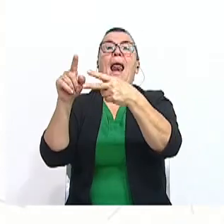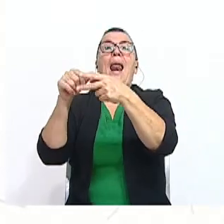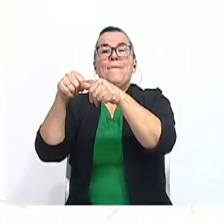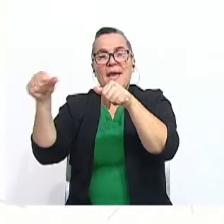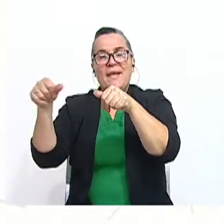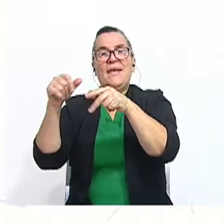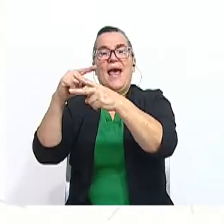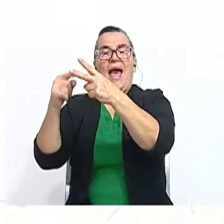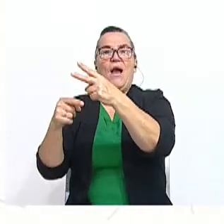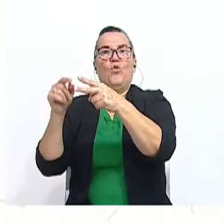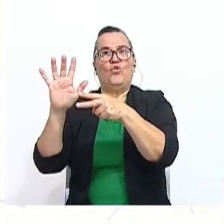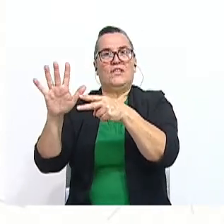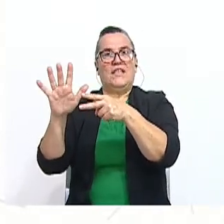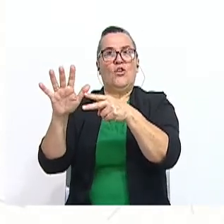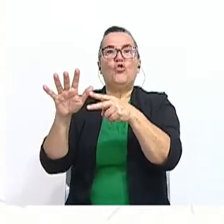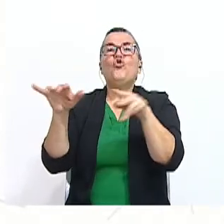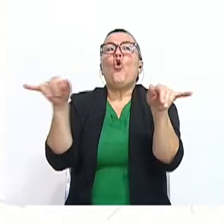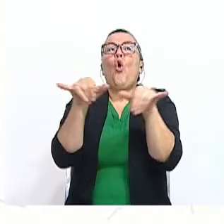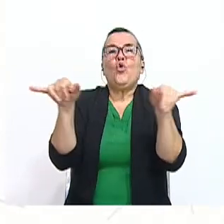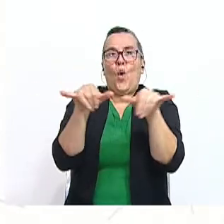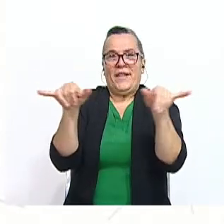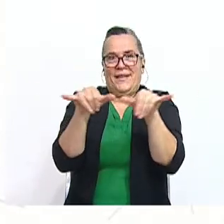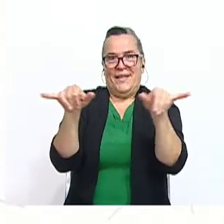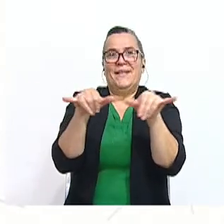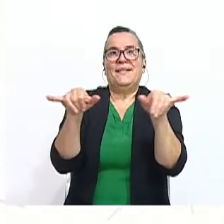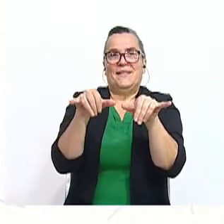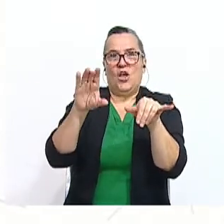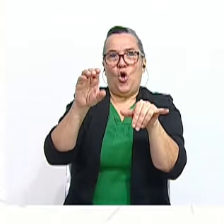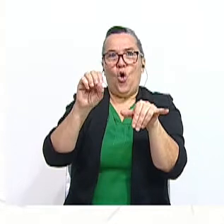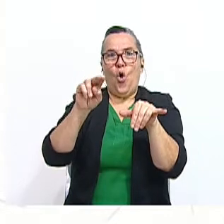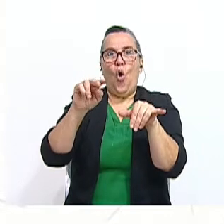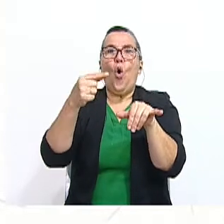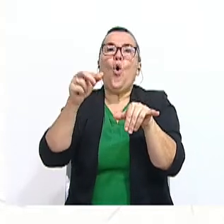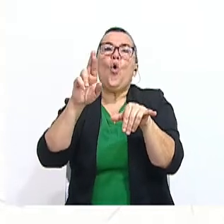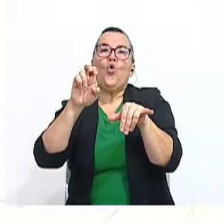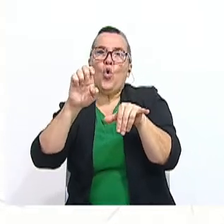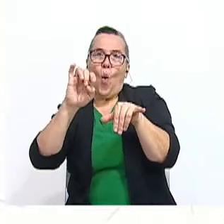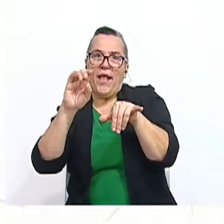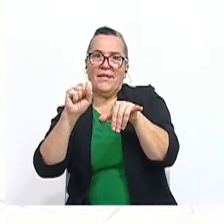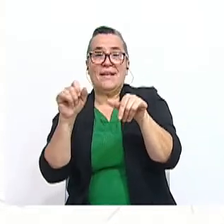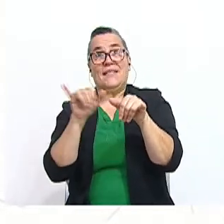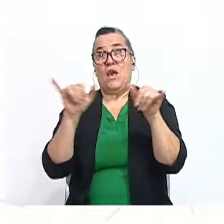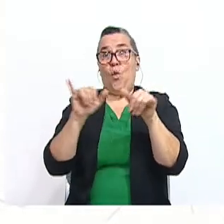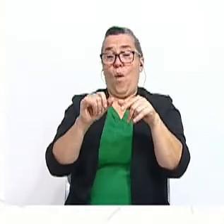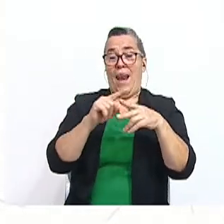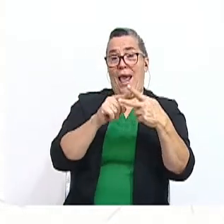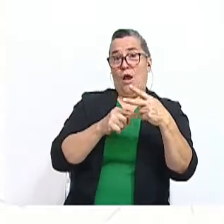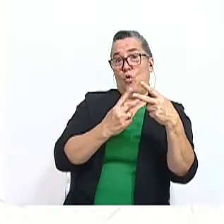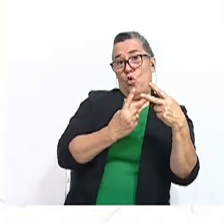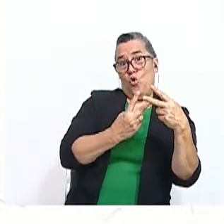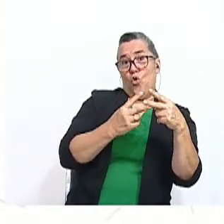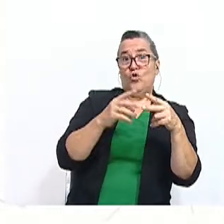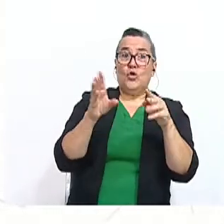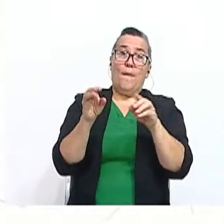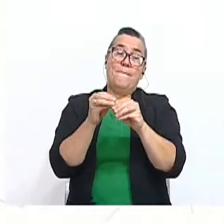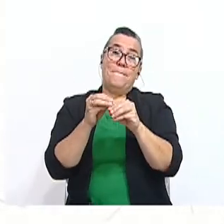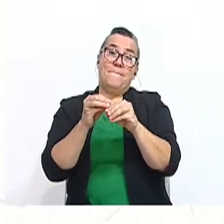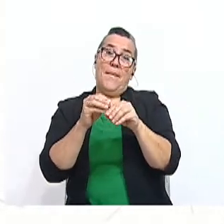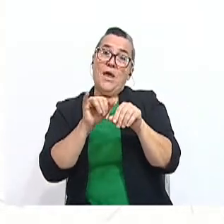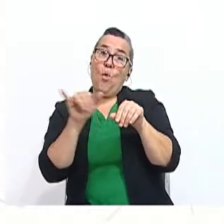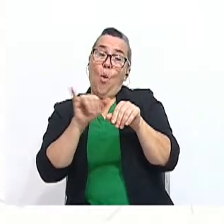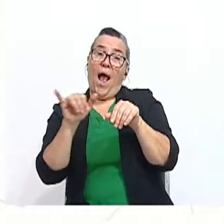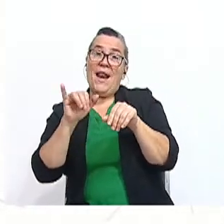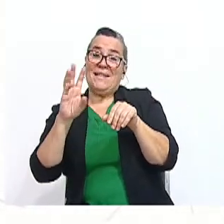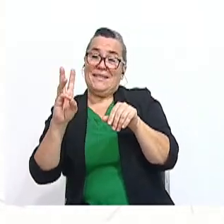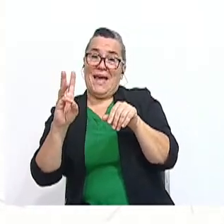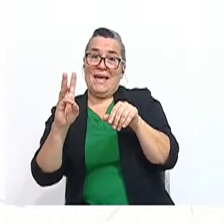ángulo 5, por eso podemos asegurar que estos ángulos eran congruentes. Pasa lo mismo con la medida del ángulo 2, es igual a la medida del ángulo 6, por eso